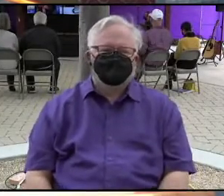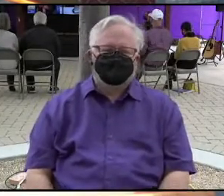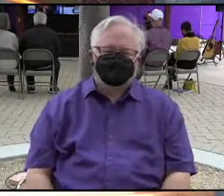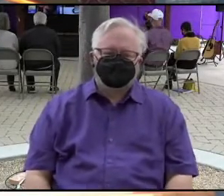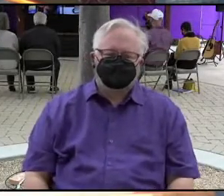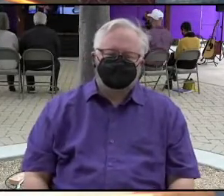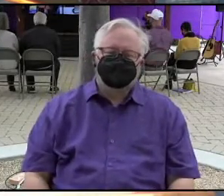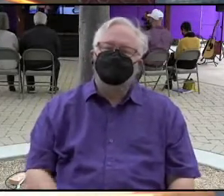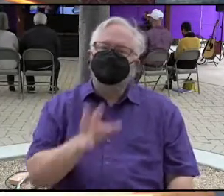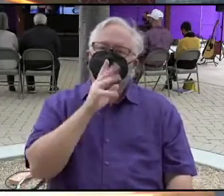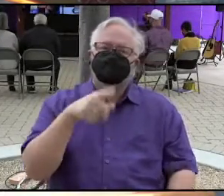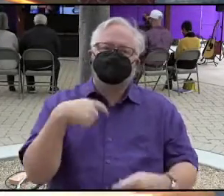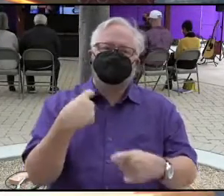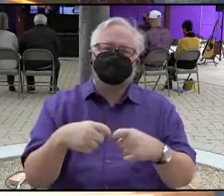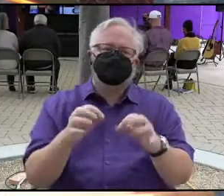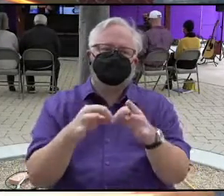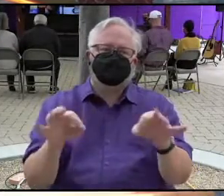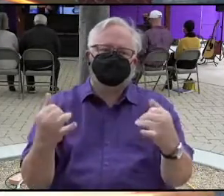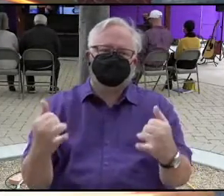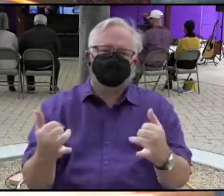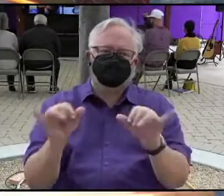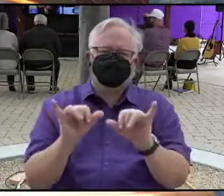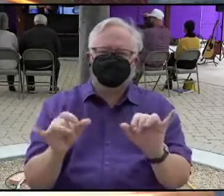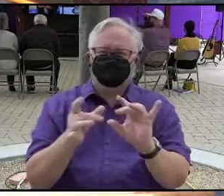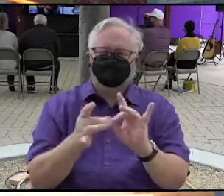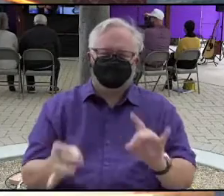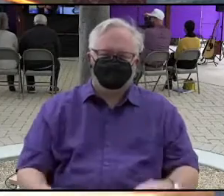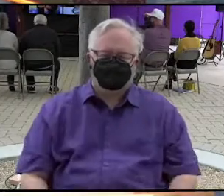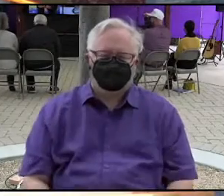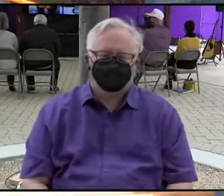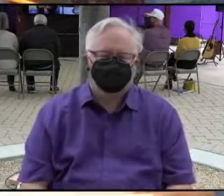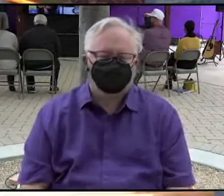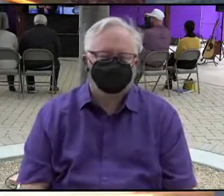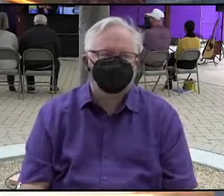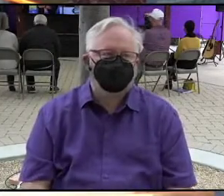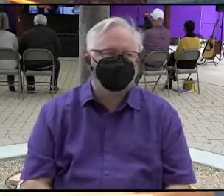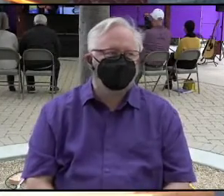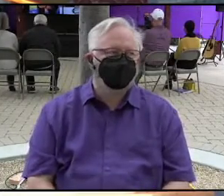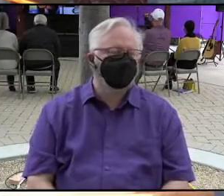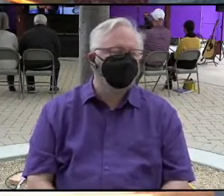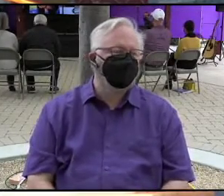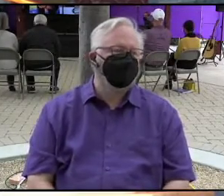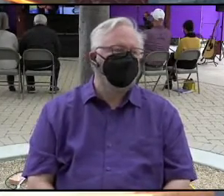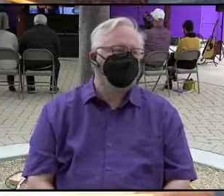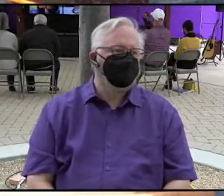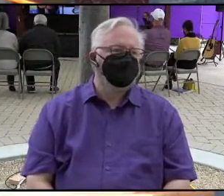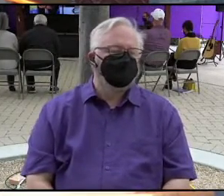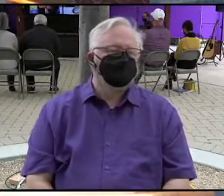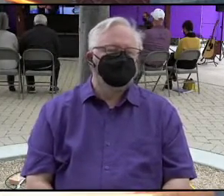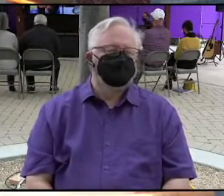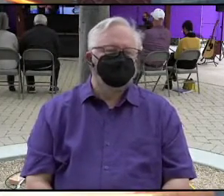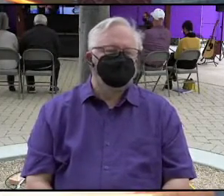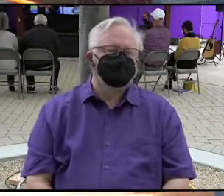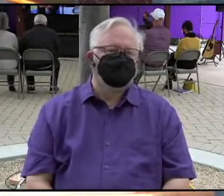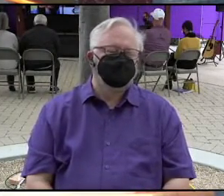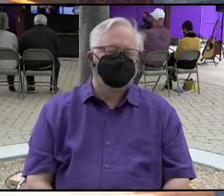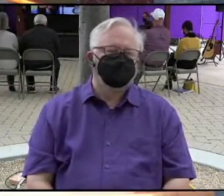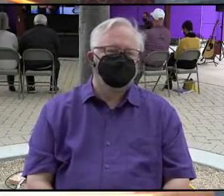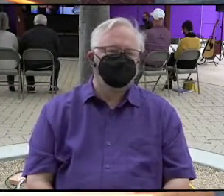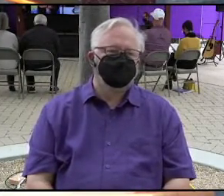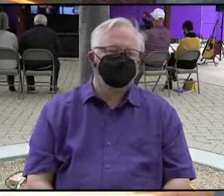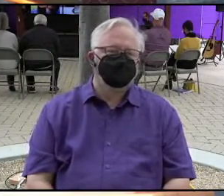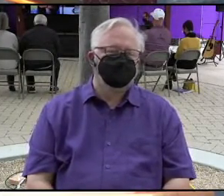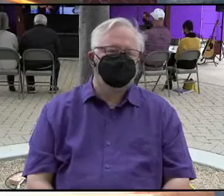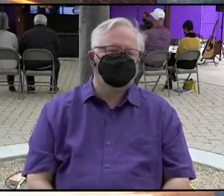La Primera Iglesia Unitaria de San Diego es una congregación de dos campuses, en Hillcrest, donde tenemos servicios ahora debido a la